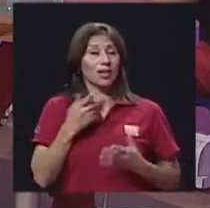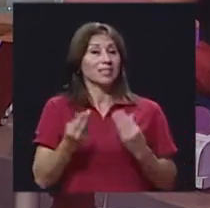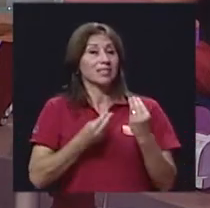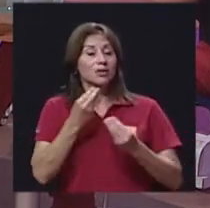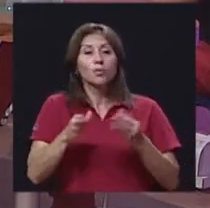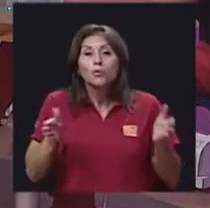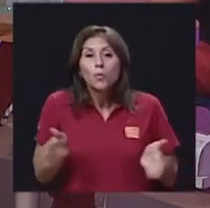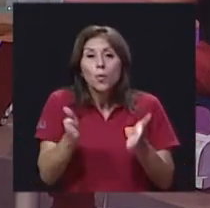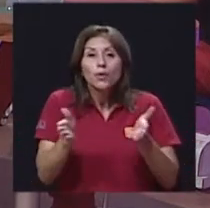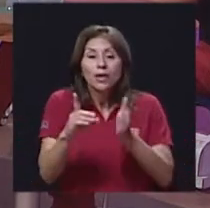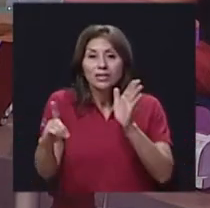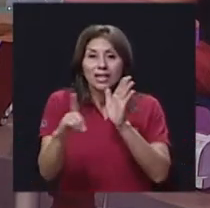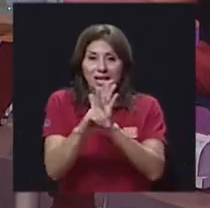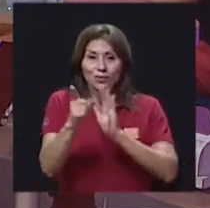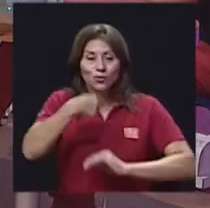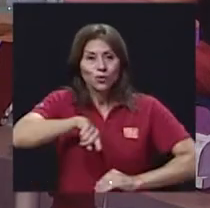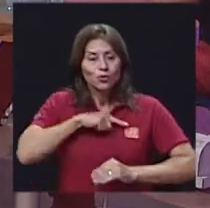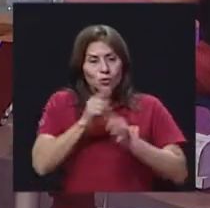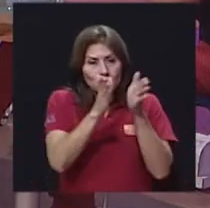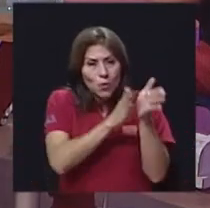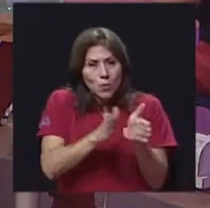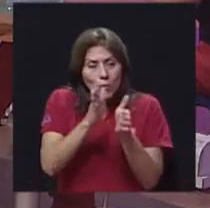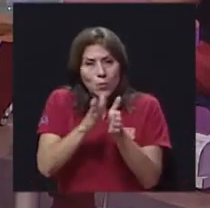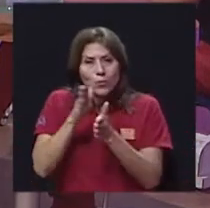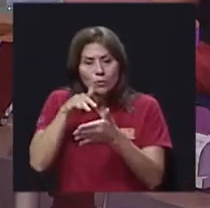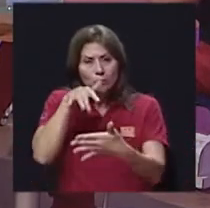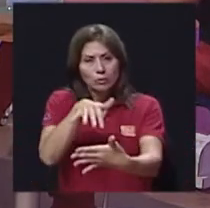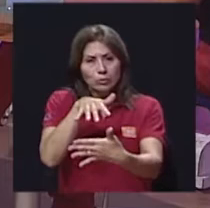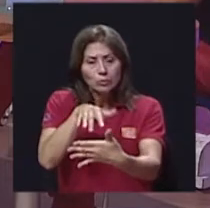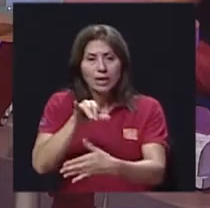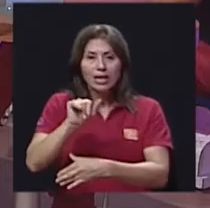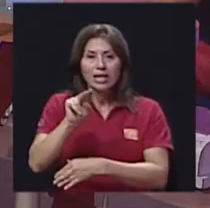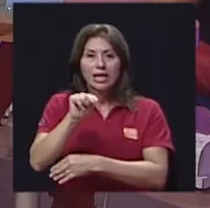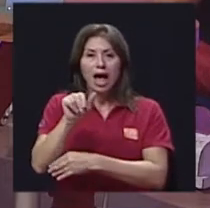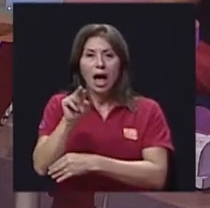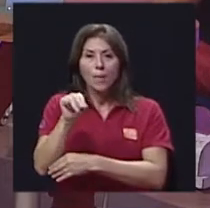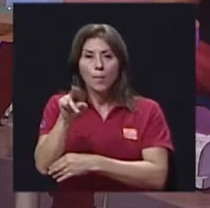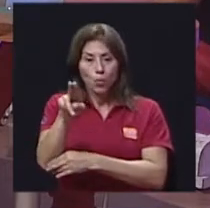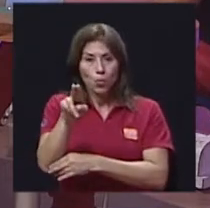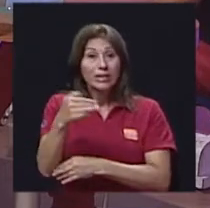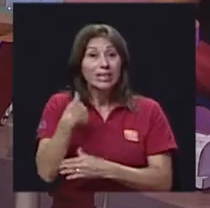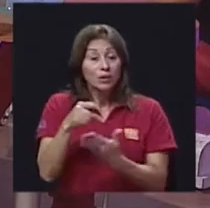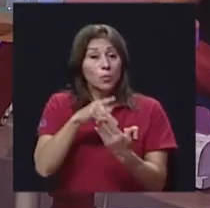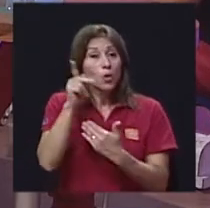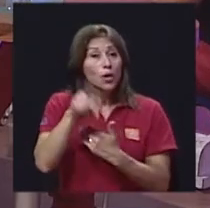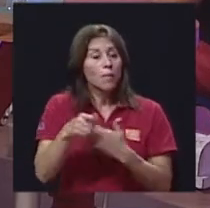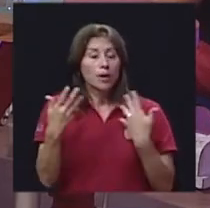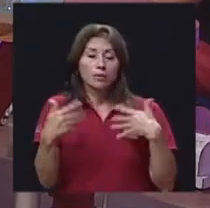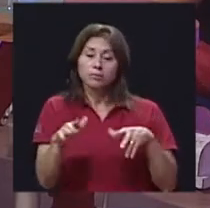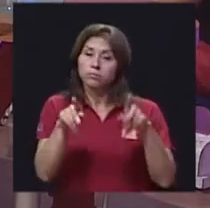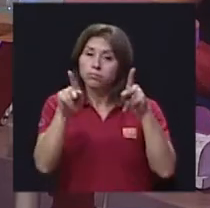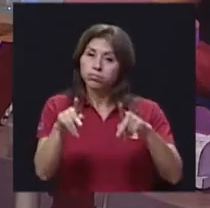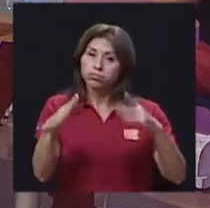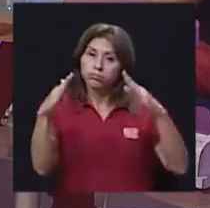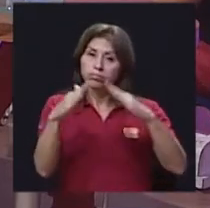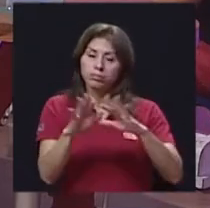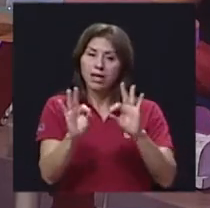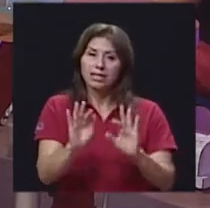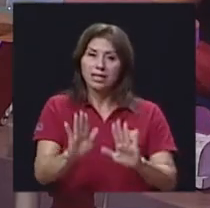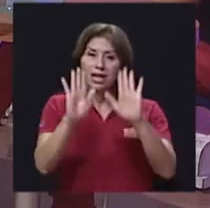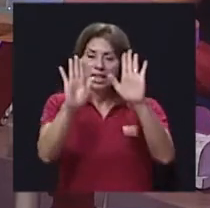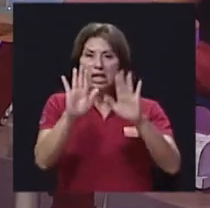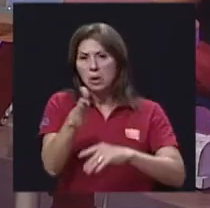con formación en el INAMU, ¿verdad? El INAMU tiene un programa de ciudadanía excelente. Son